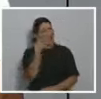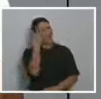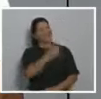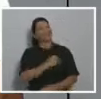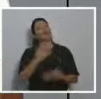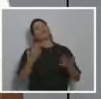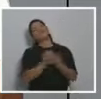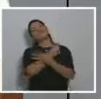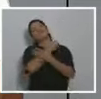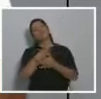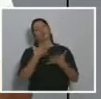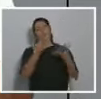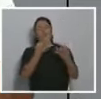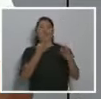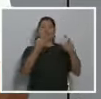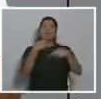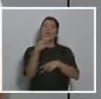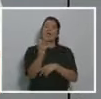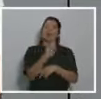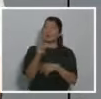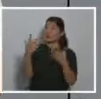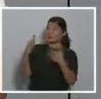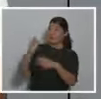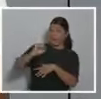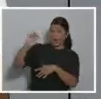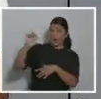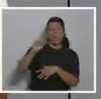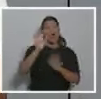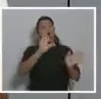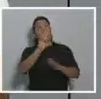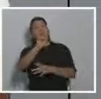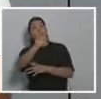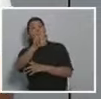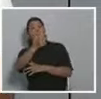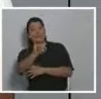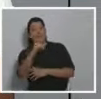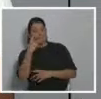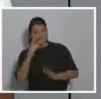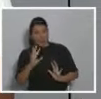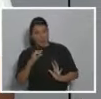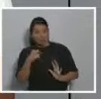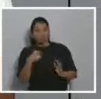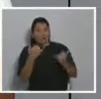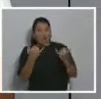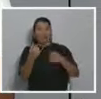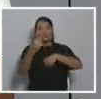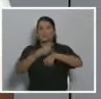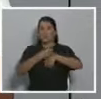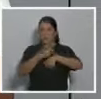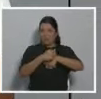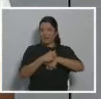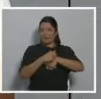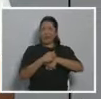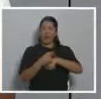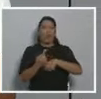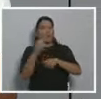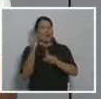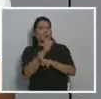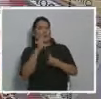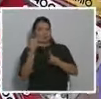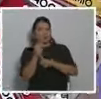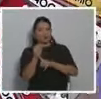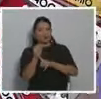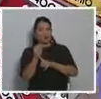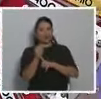no. Bueno, no importa, aquí vamos a los ganando. También no, no, Meli, vea, yo en este momento estoy en una situación, estoy haciendo programa,